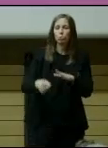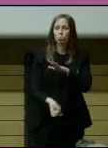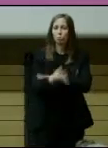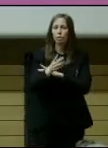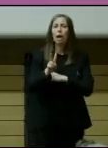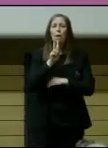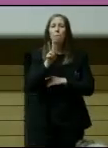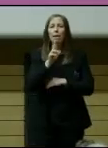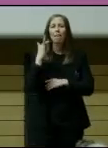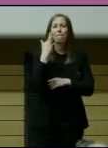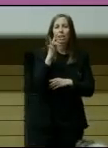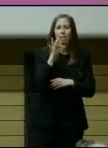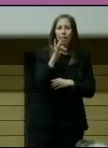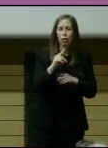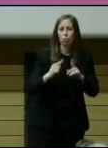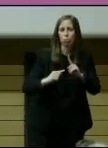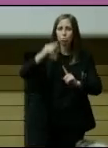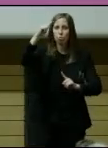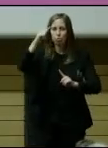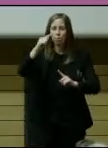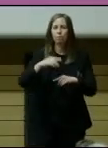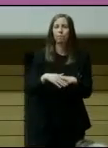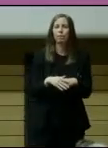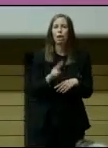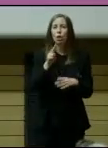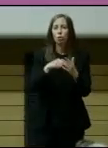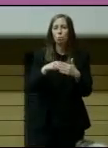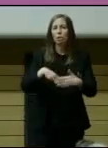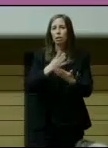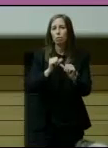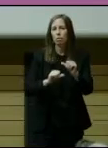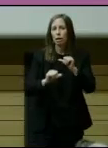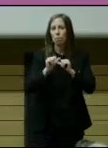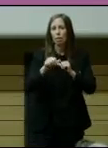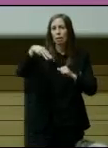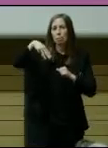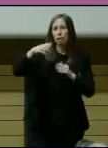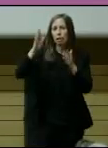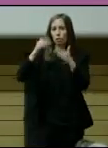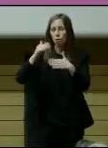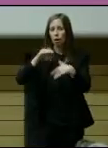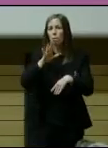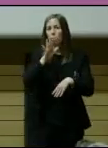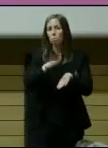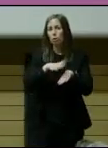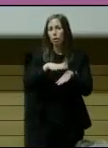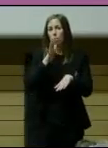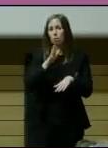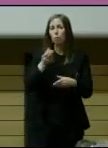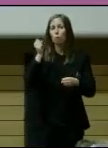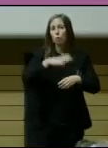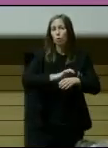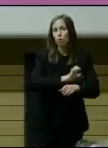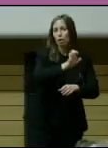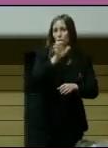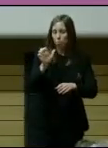en verde los fentanilos aumentan que flipas, y luego, a partir de 2019, aumentan mitacenos. ¿Por qué? Porque los otros europeos, que no